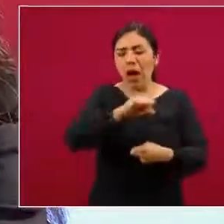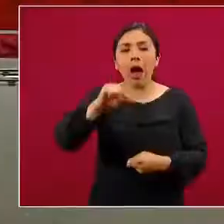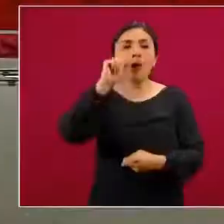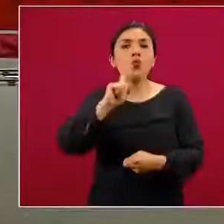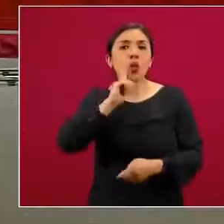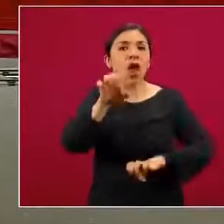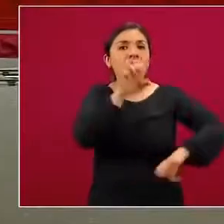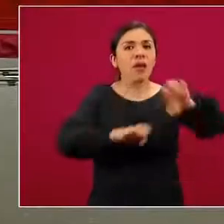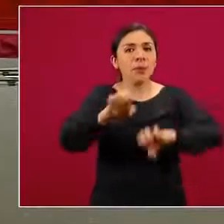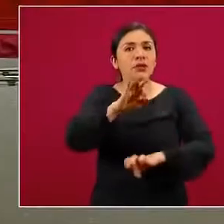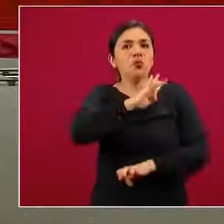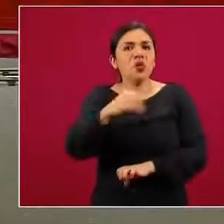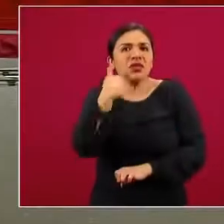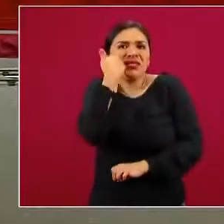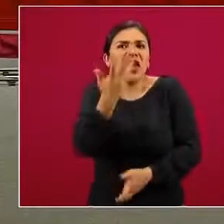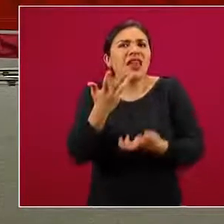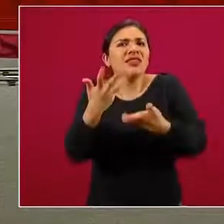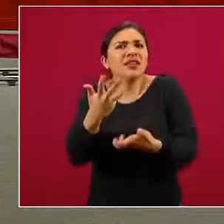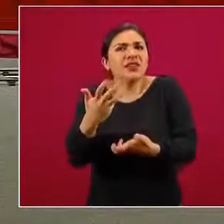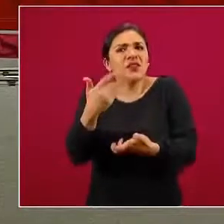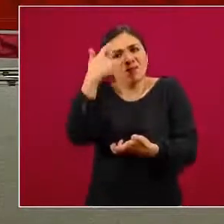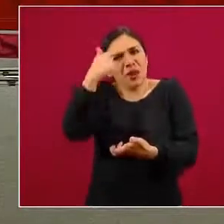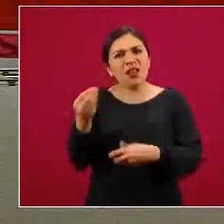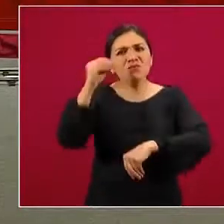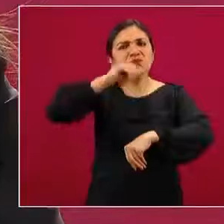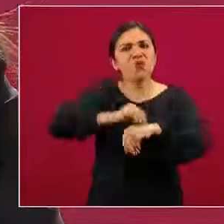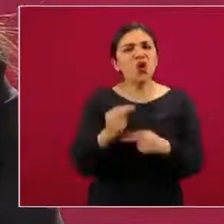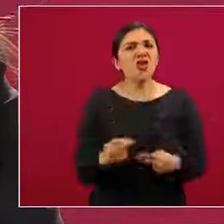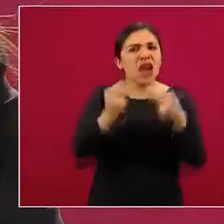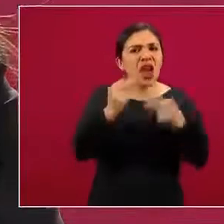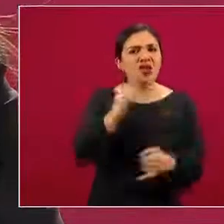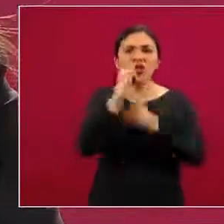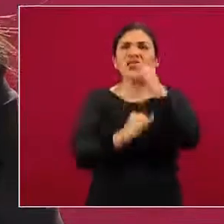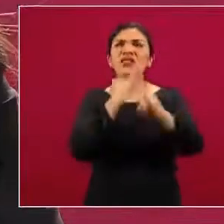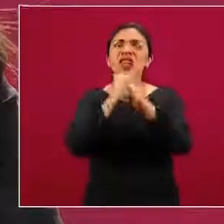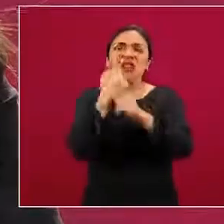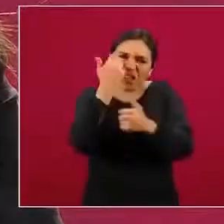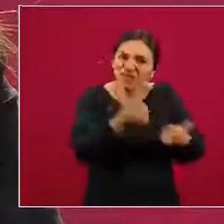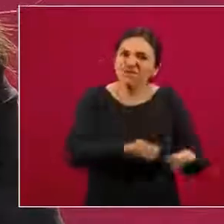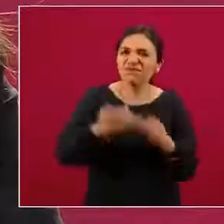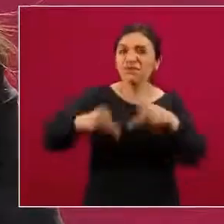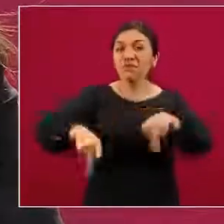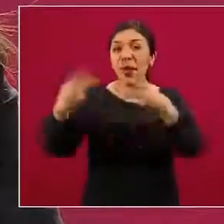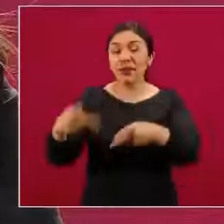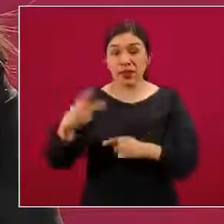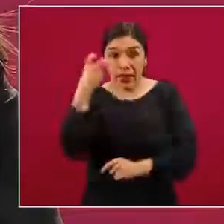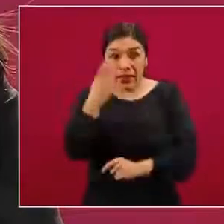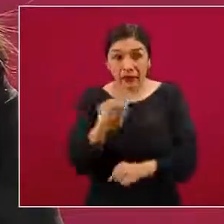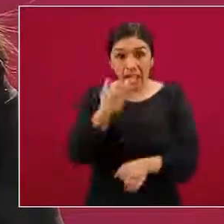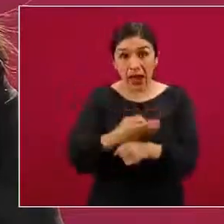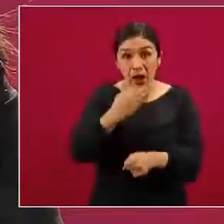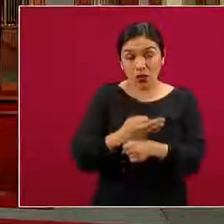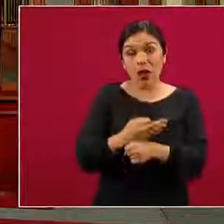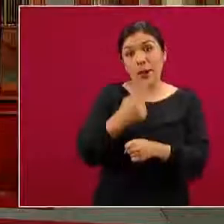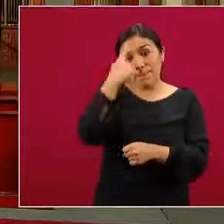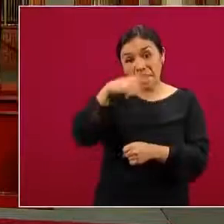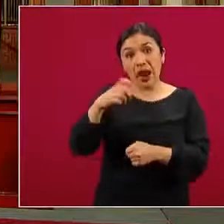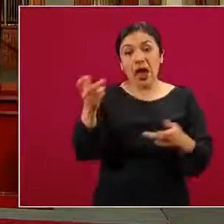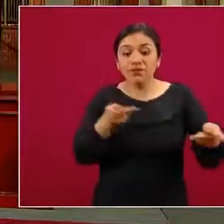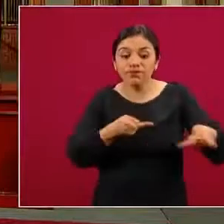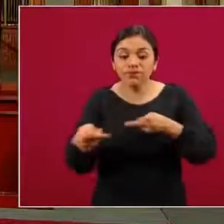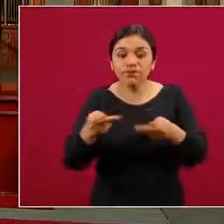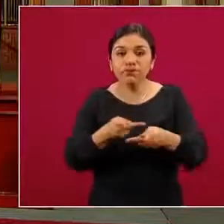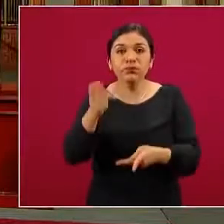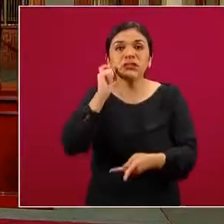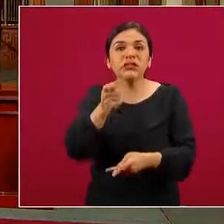mujeres empresarias que tienen la intención de incursionar en mercados internacionales, en este caso en el mercado estratégico